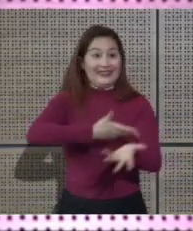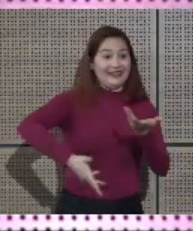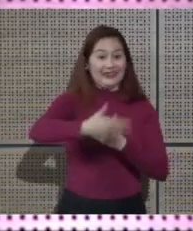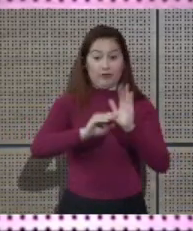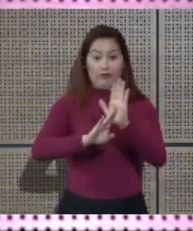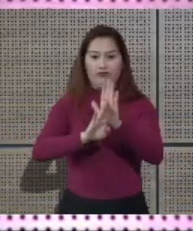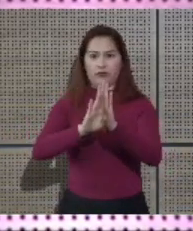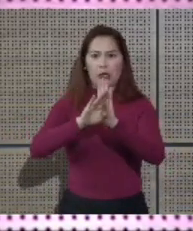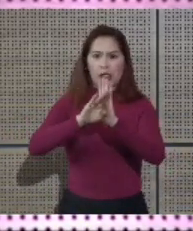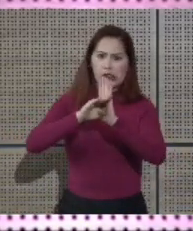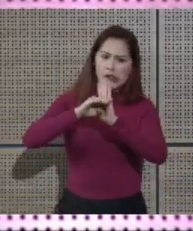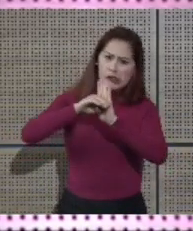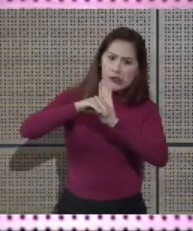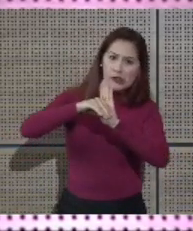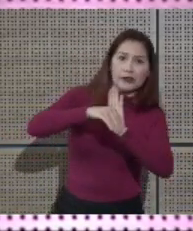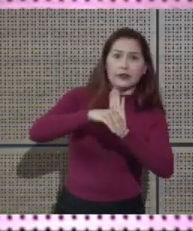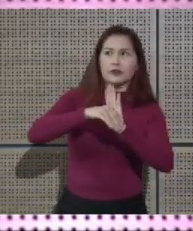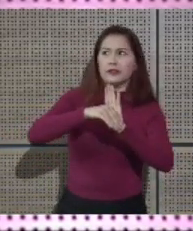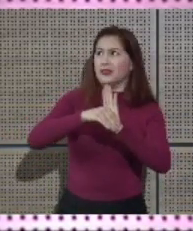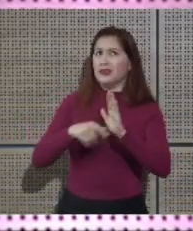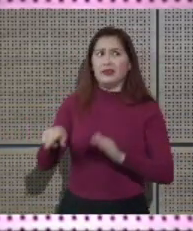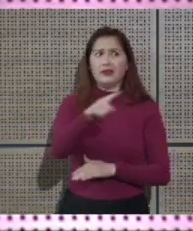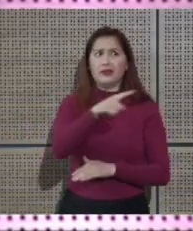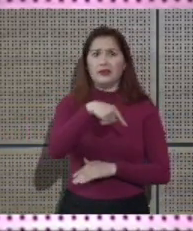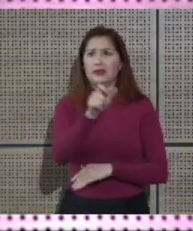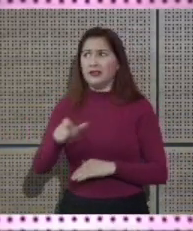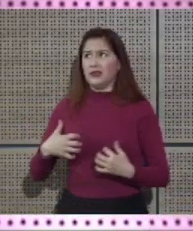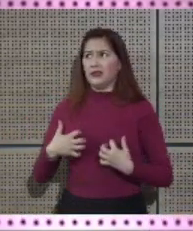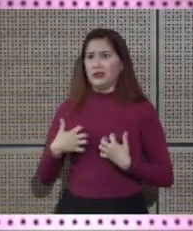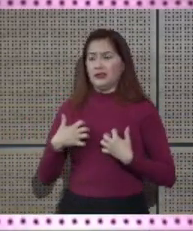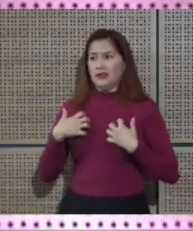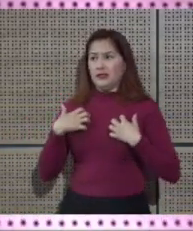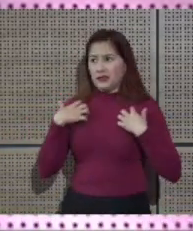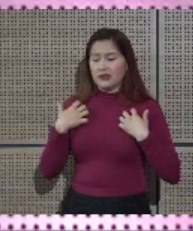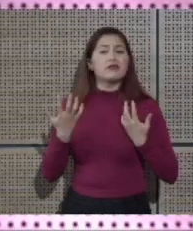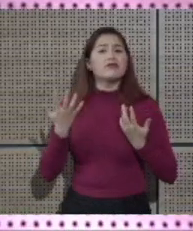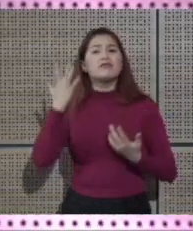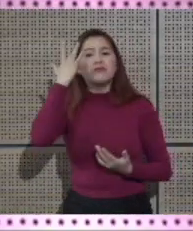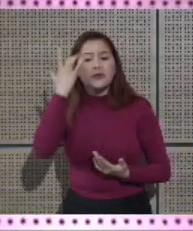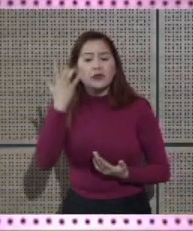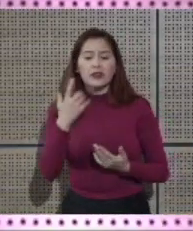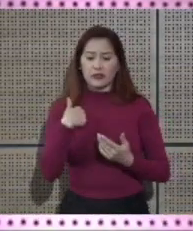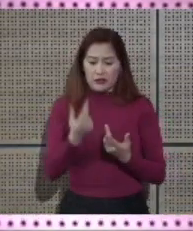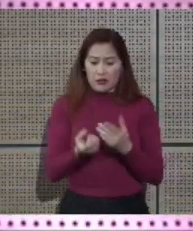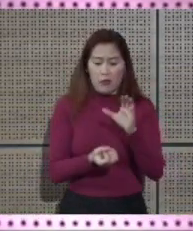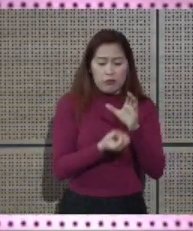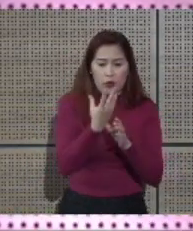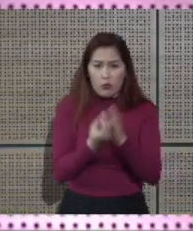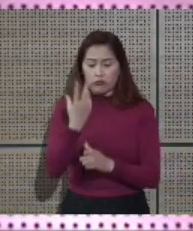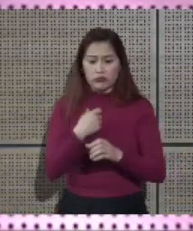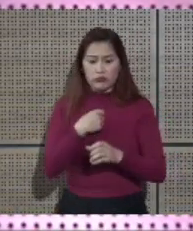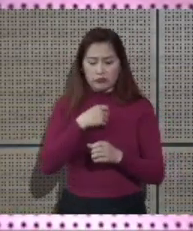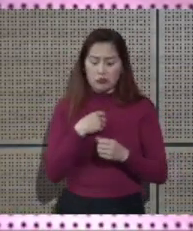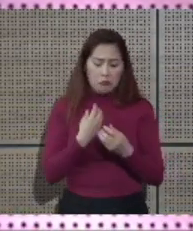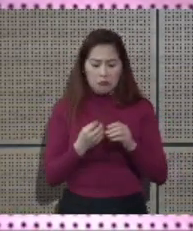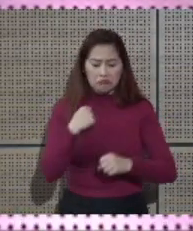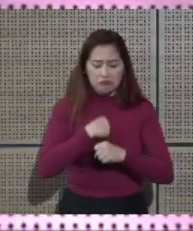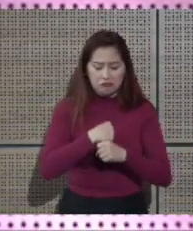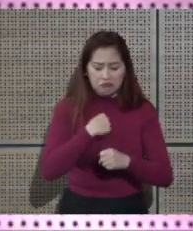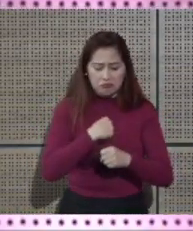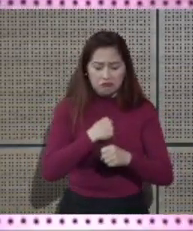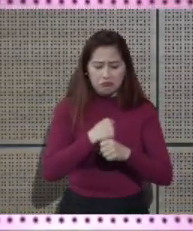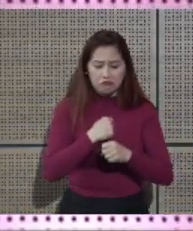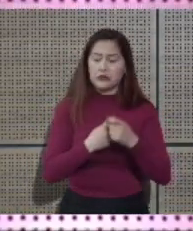poquito tristes, ¿verdad? Porque efectivamente, al bajar los precios de las materias primas, de los productos que nosotros tenemos en el mercado